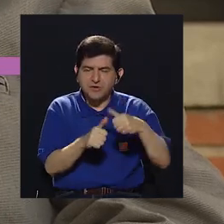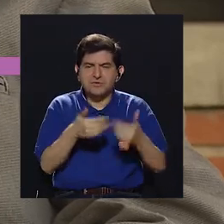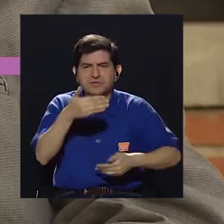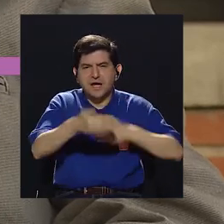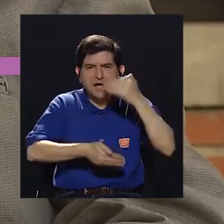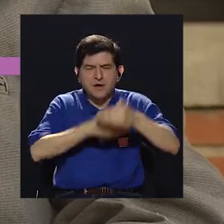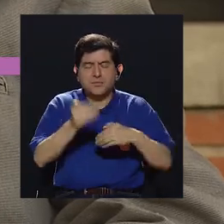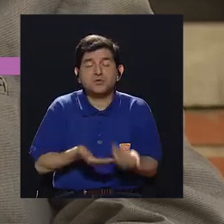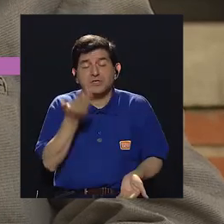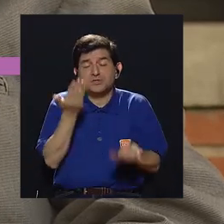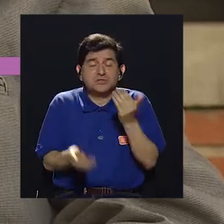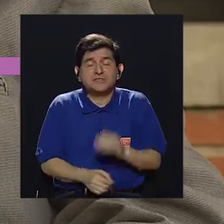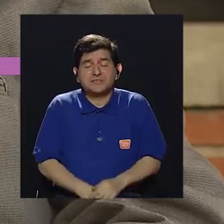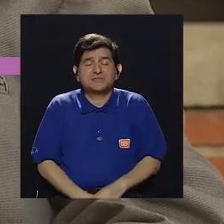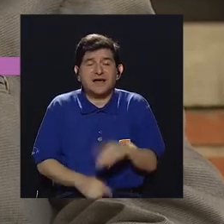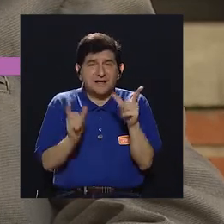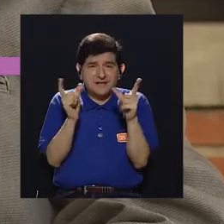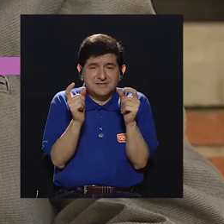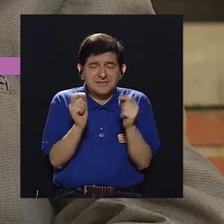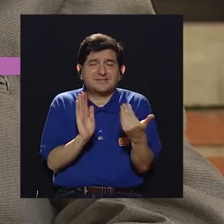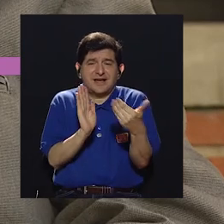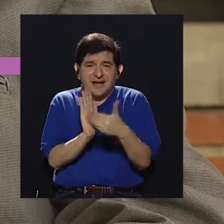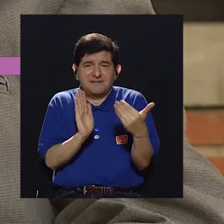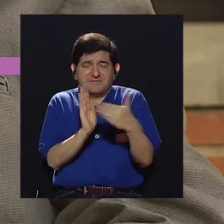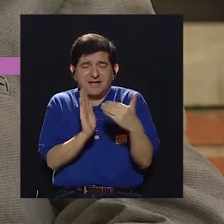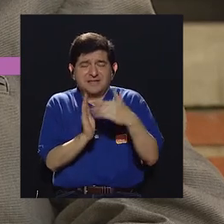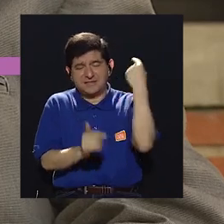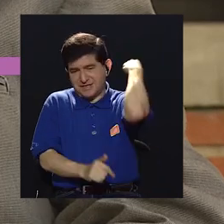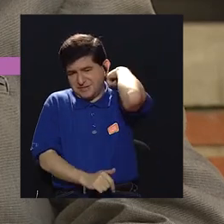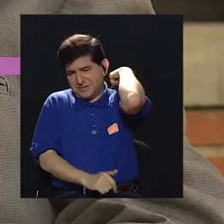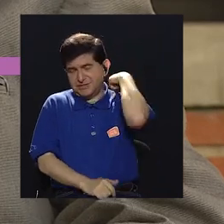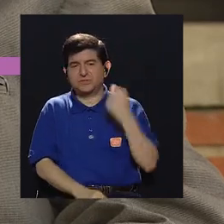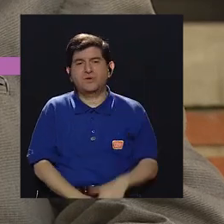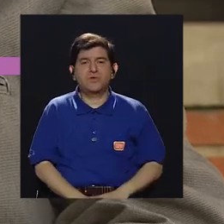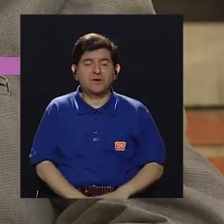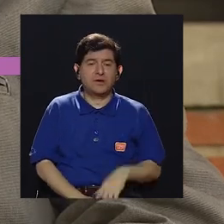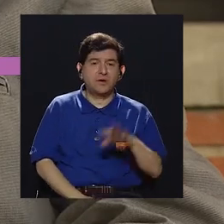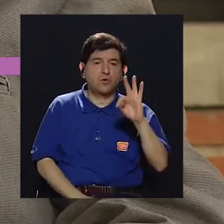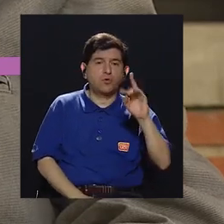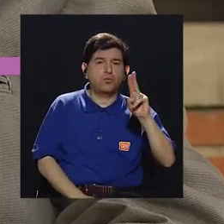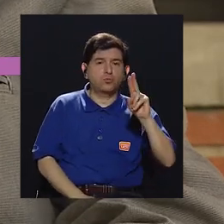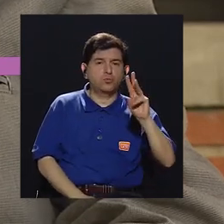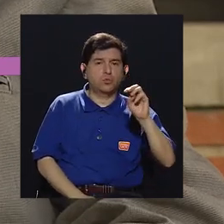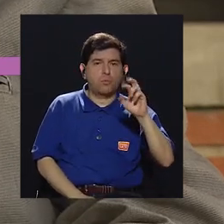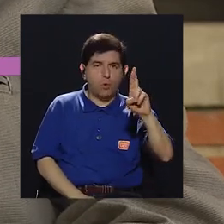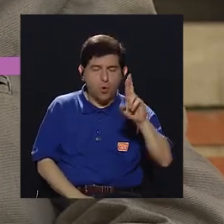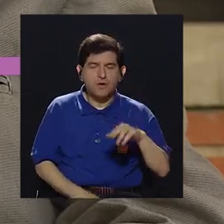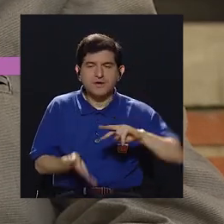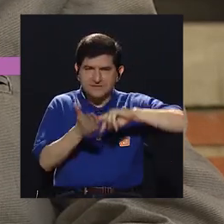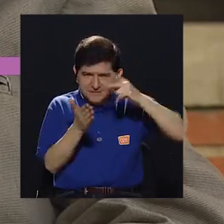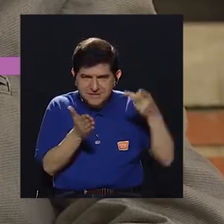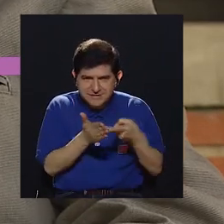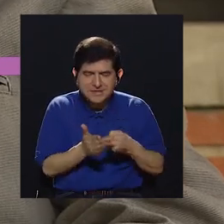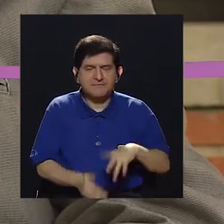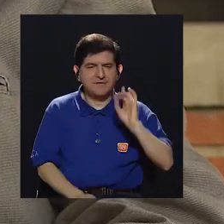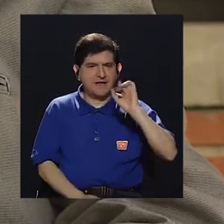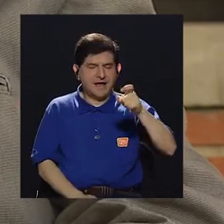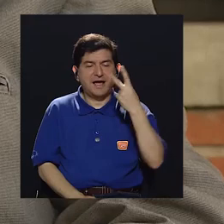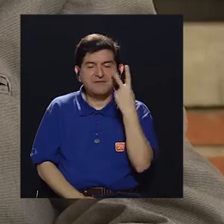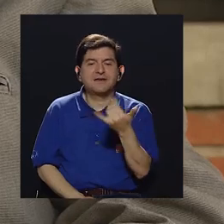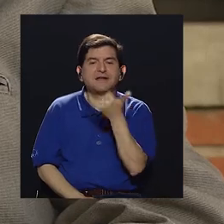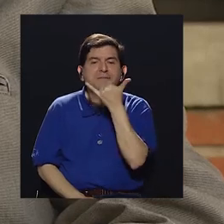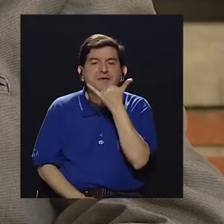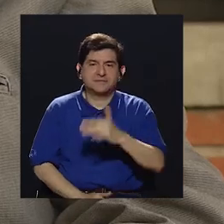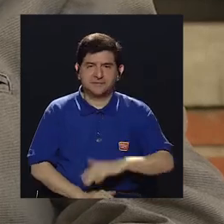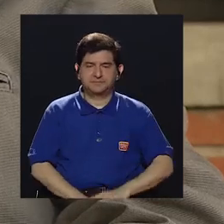en cuenta que pueden ser procesos tumorales, que hay alguna lesión en la columna vertebral y que esté dando algún síntoma y que eso hay que diagnosticarlo